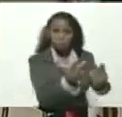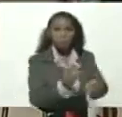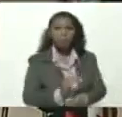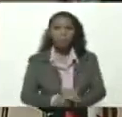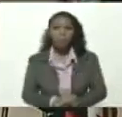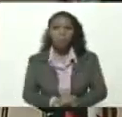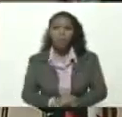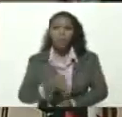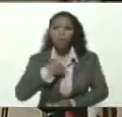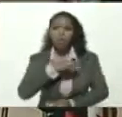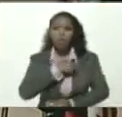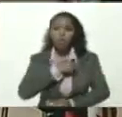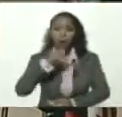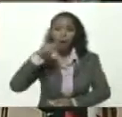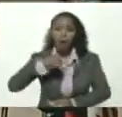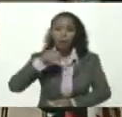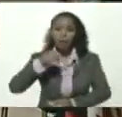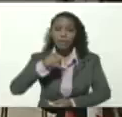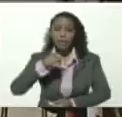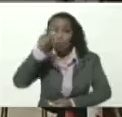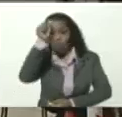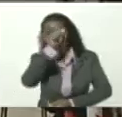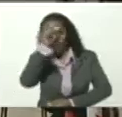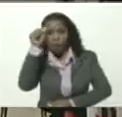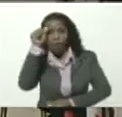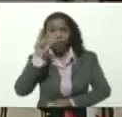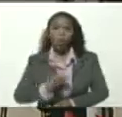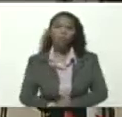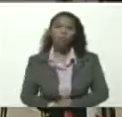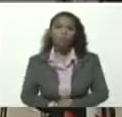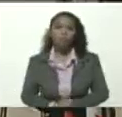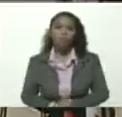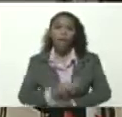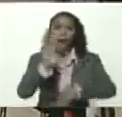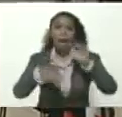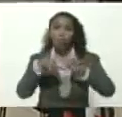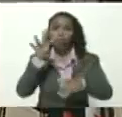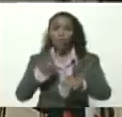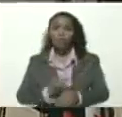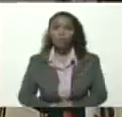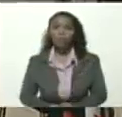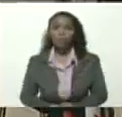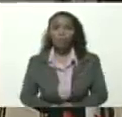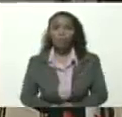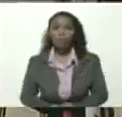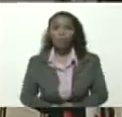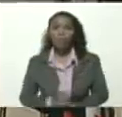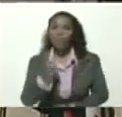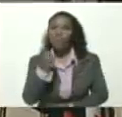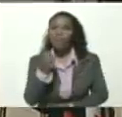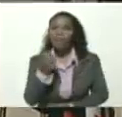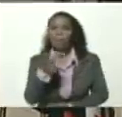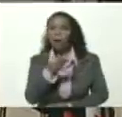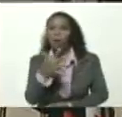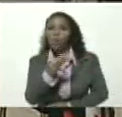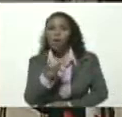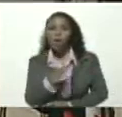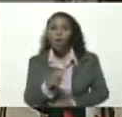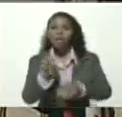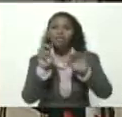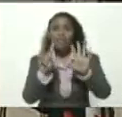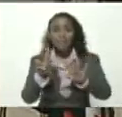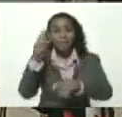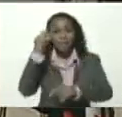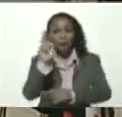Estamos hoy domingo 14, cuando faltan apenas 7 días,